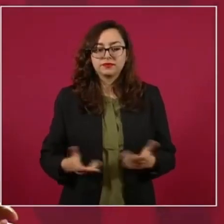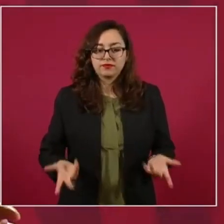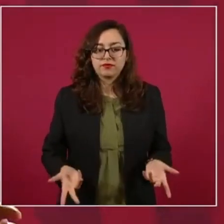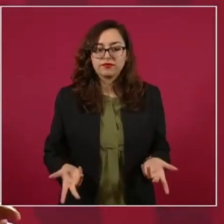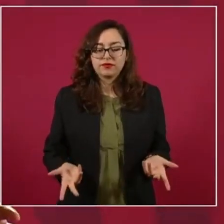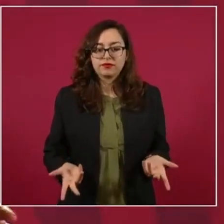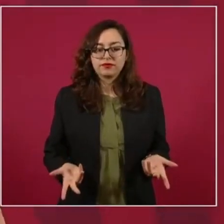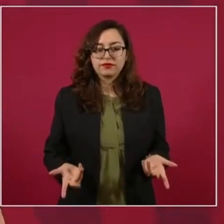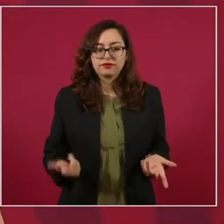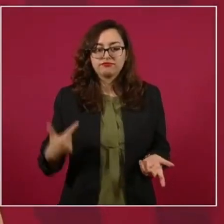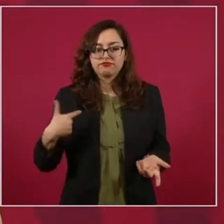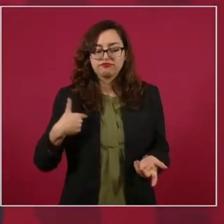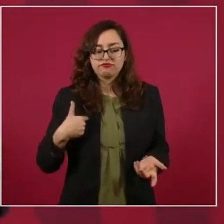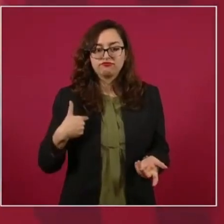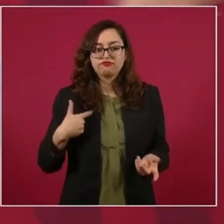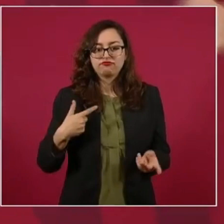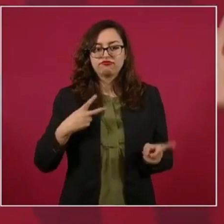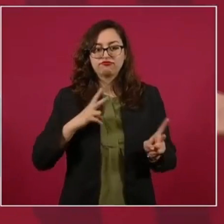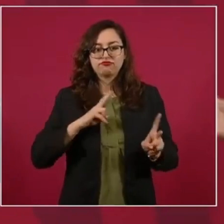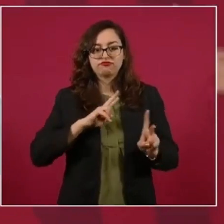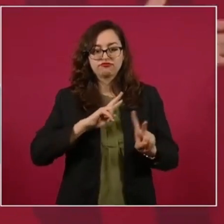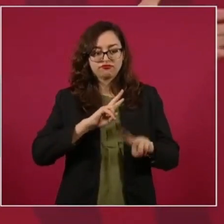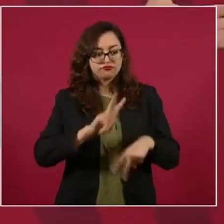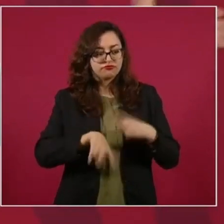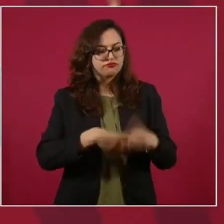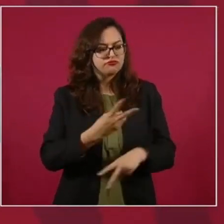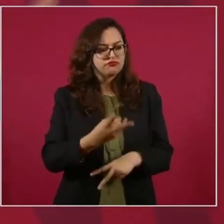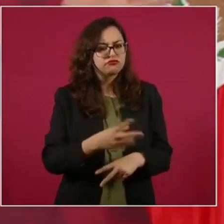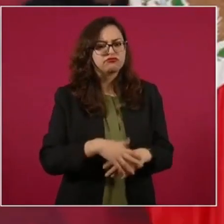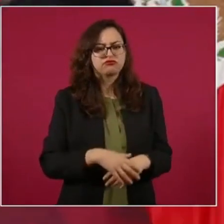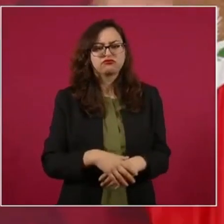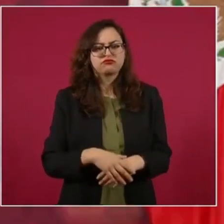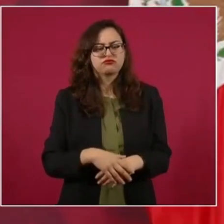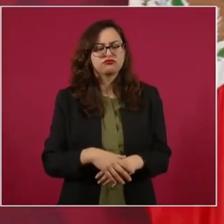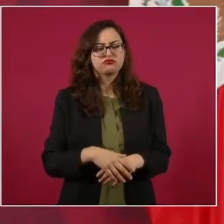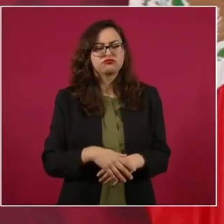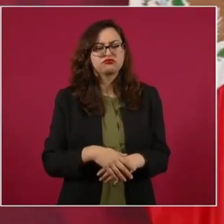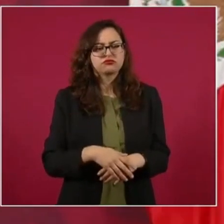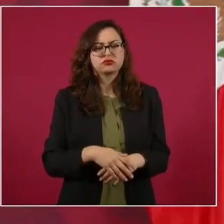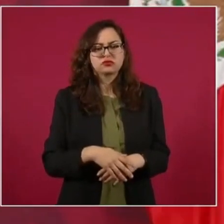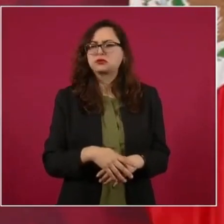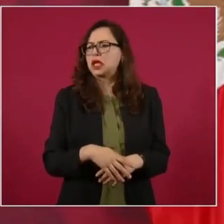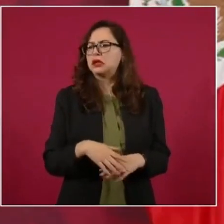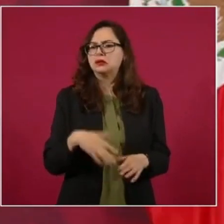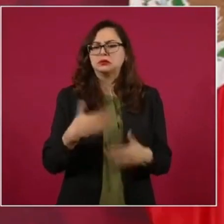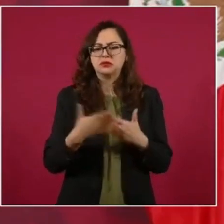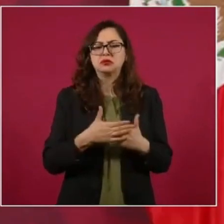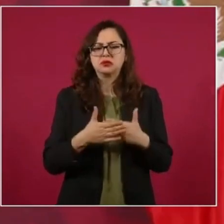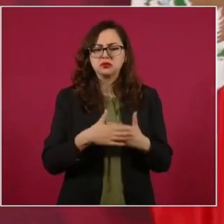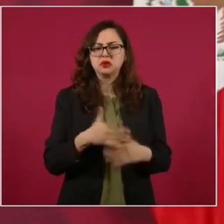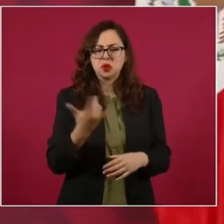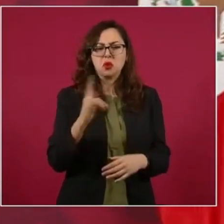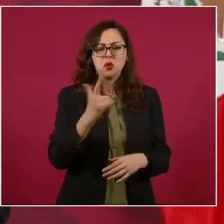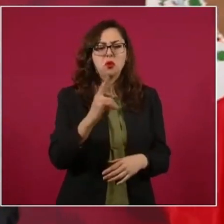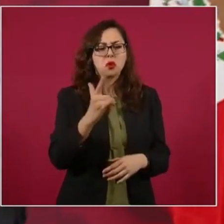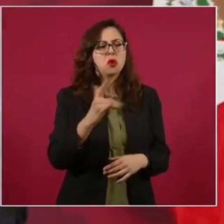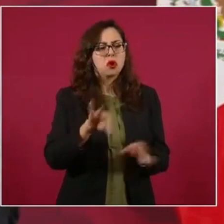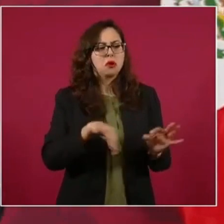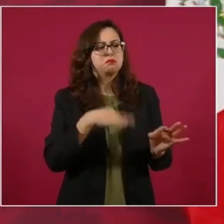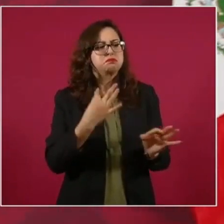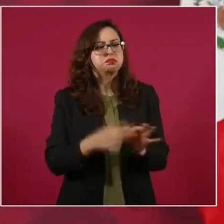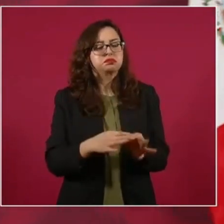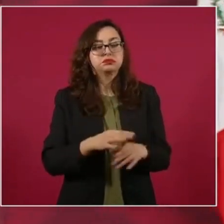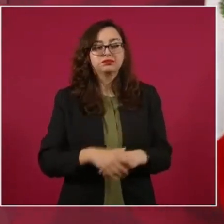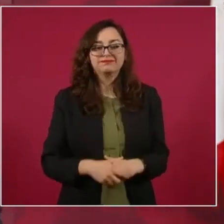electo, me preguntan y dije, en julio se termina. No,